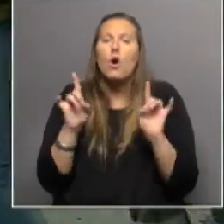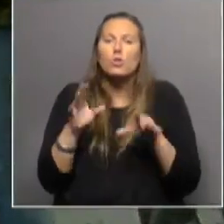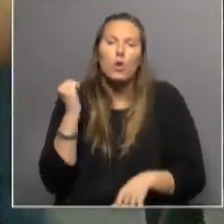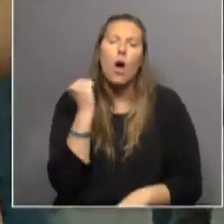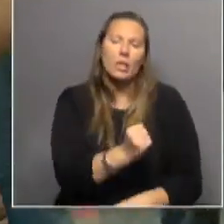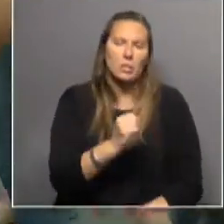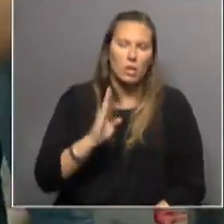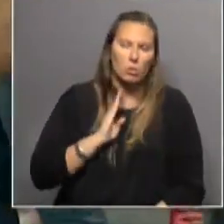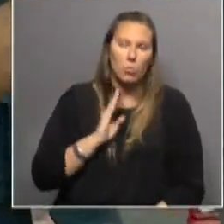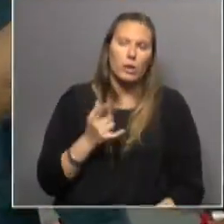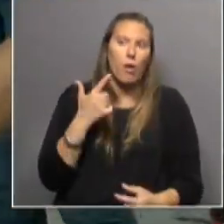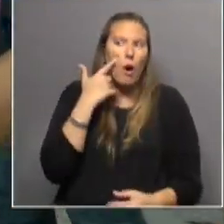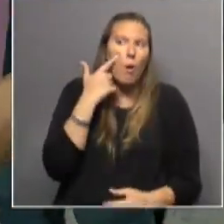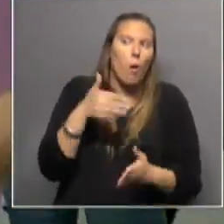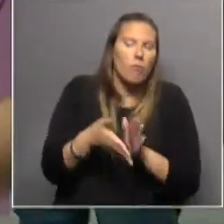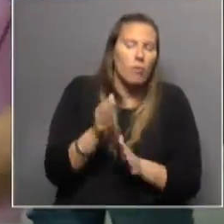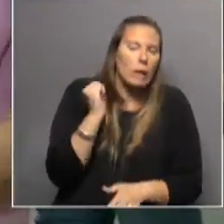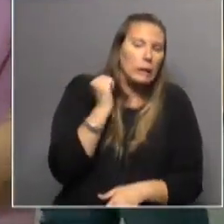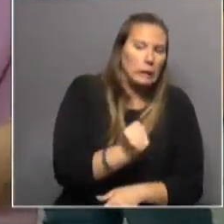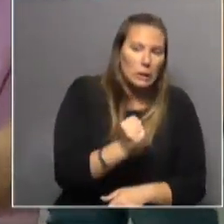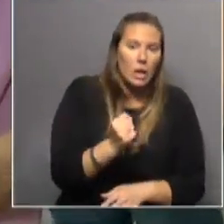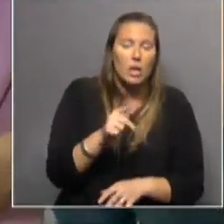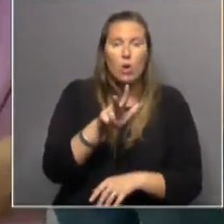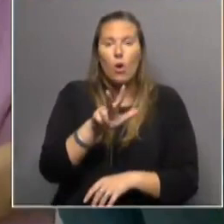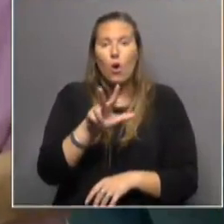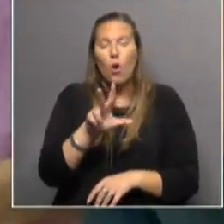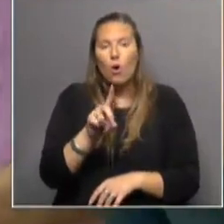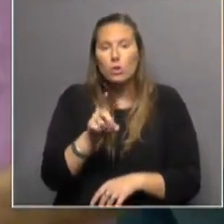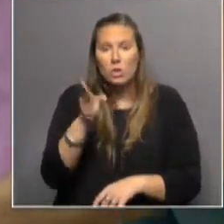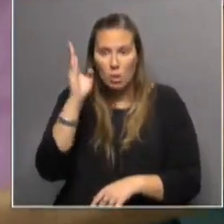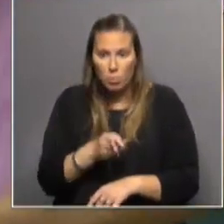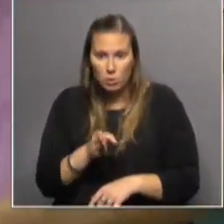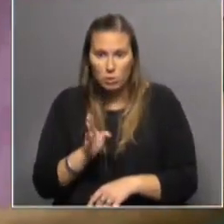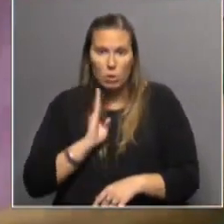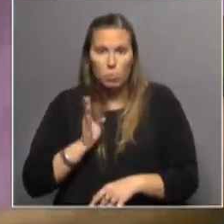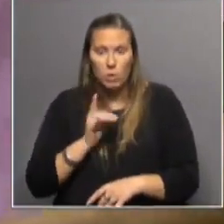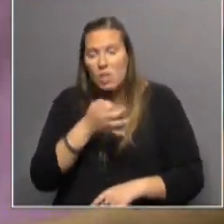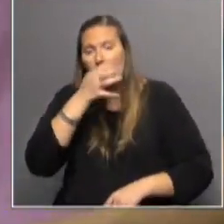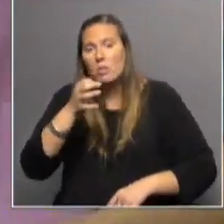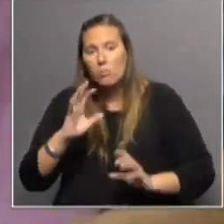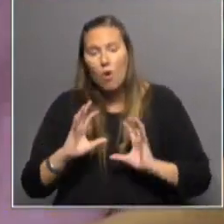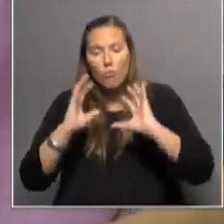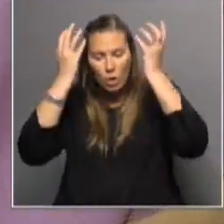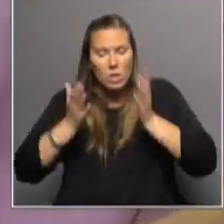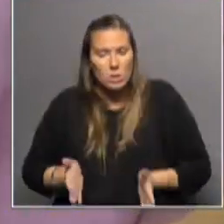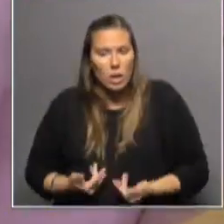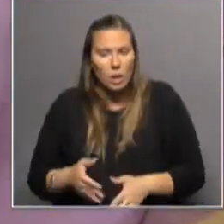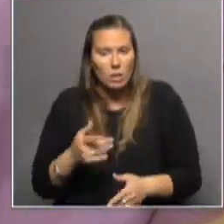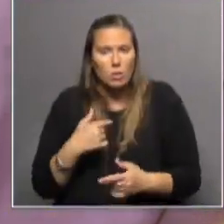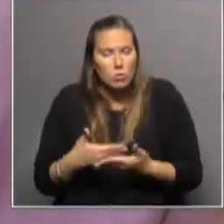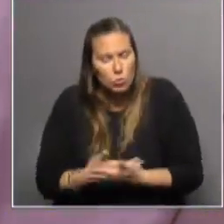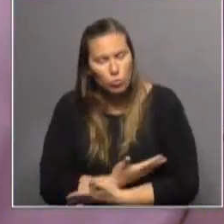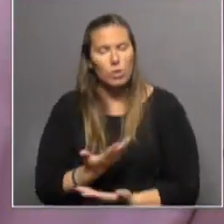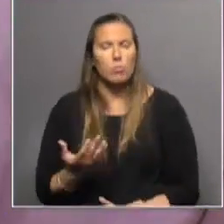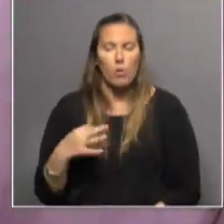femicidios o los intentos. El 80% de las mujeres declaramos haber sufrido violencia basada en género